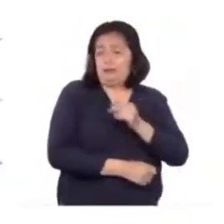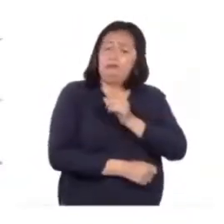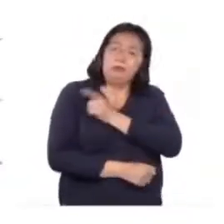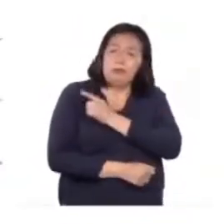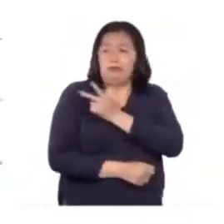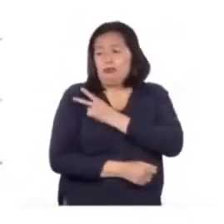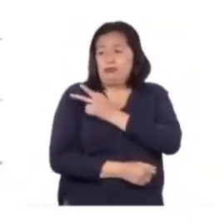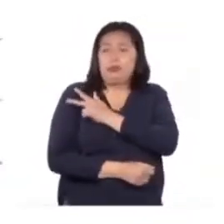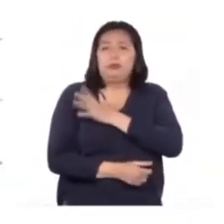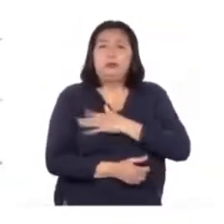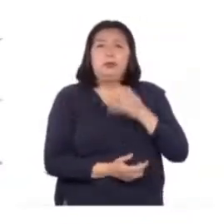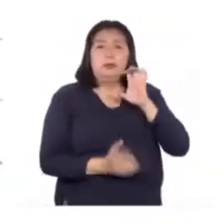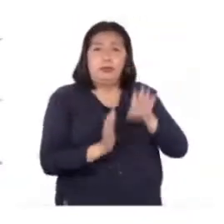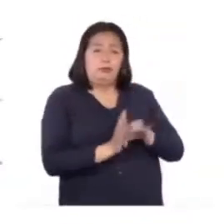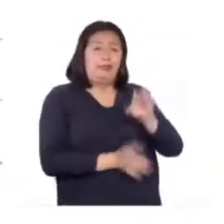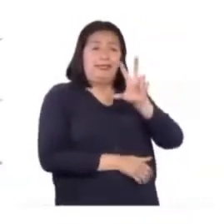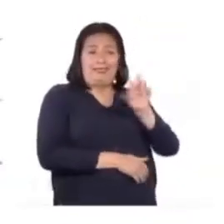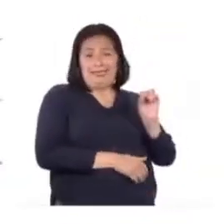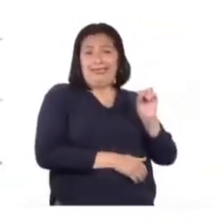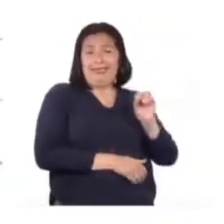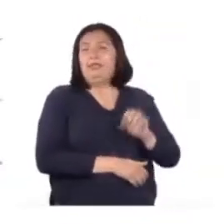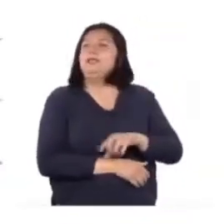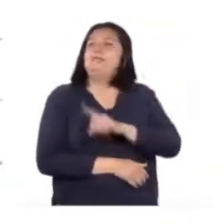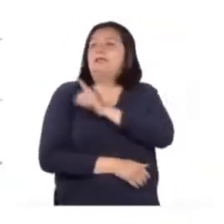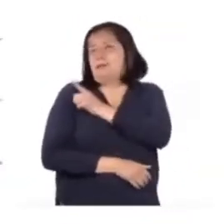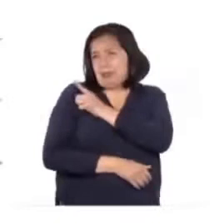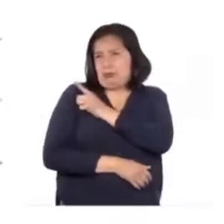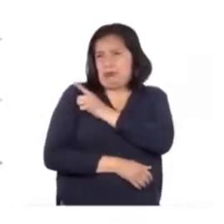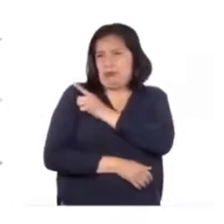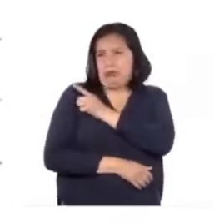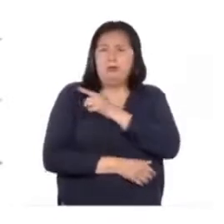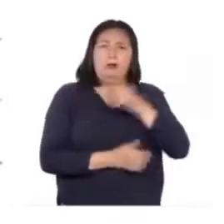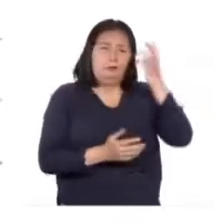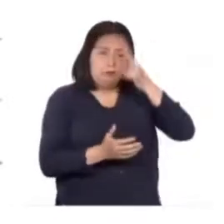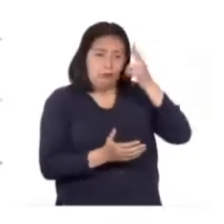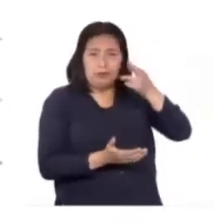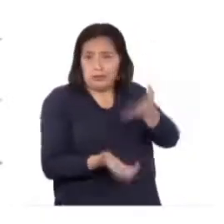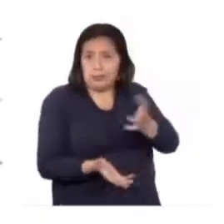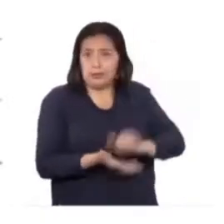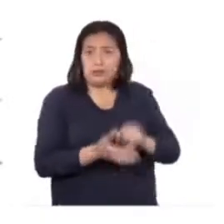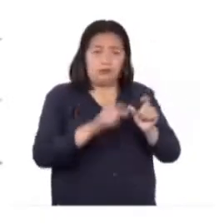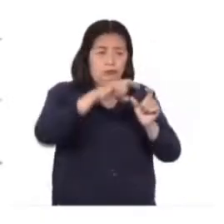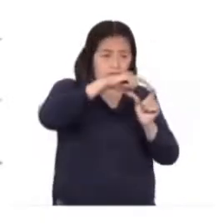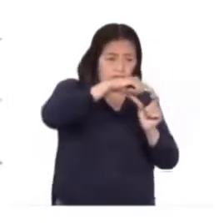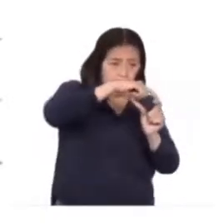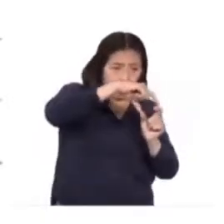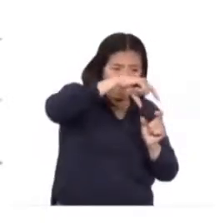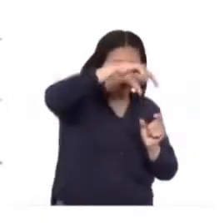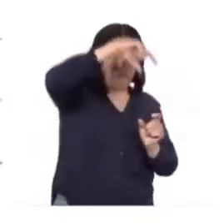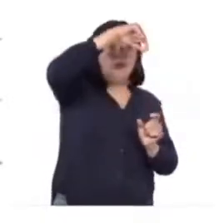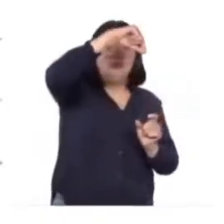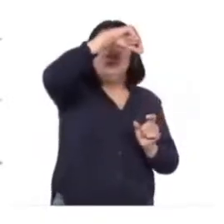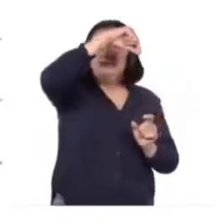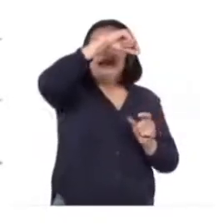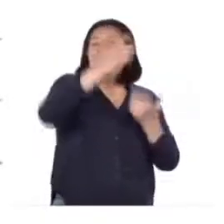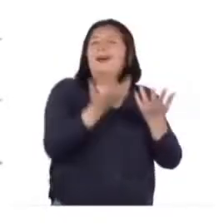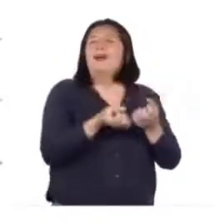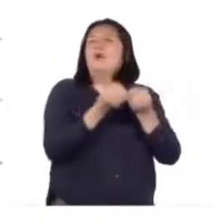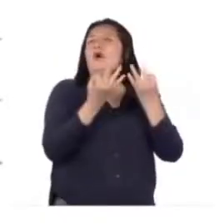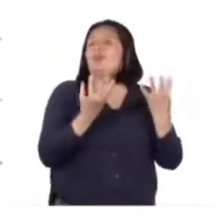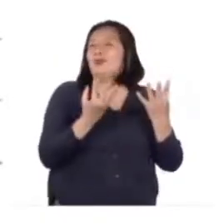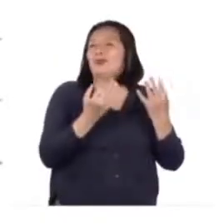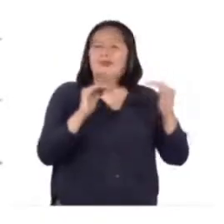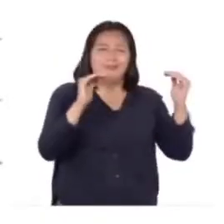Hay 30 niños y niñas en el primer grado. Por ello, la altura de esta barra